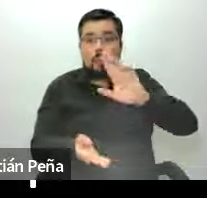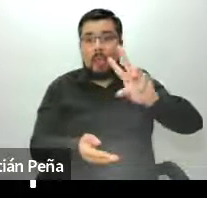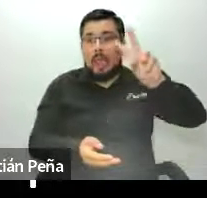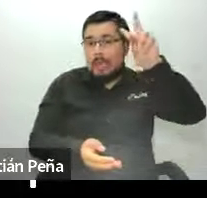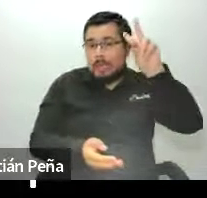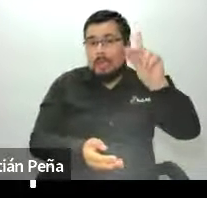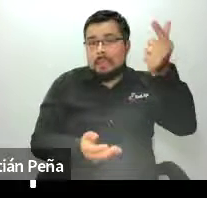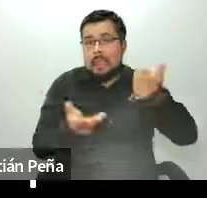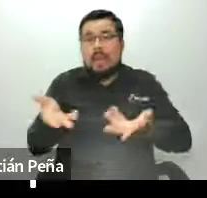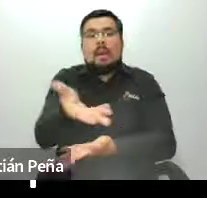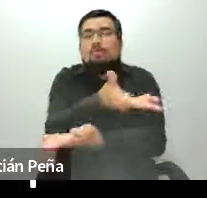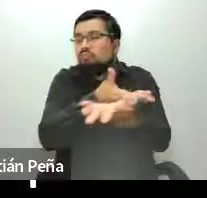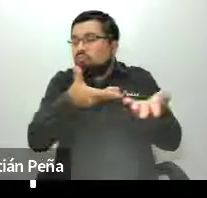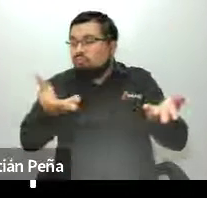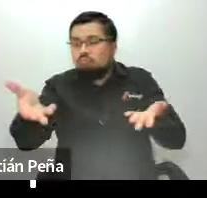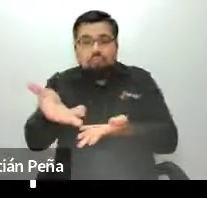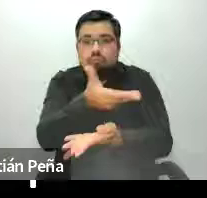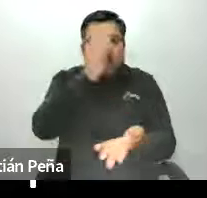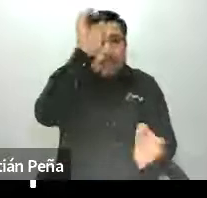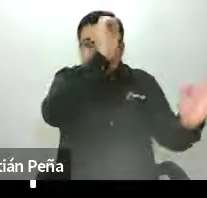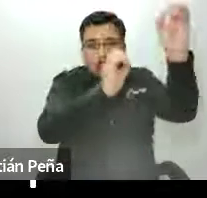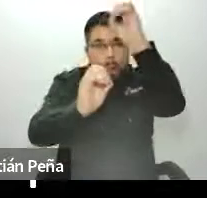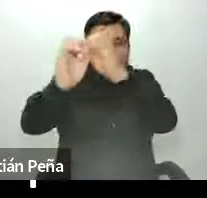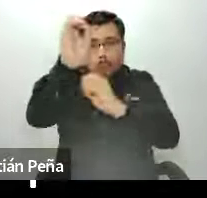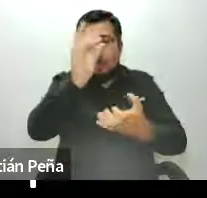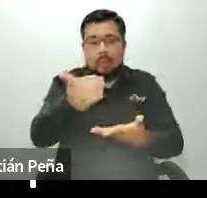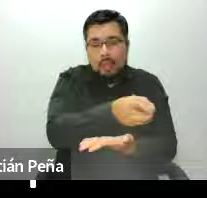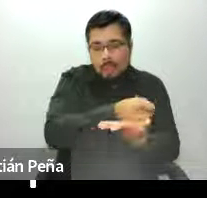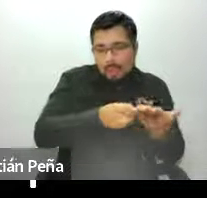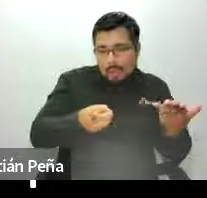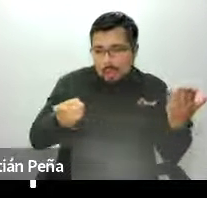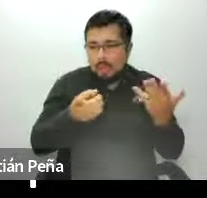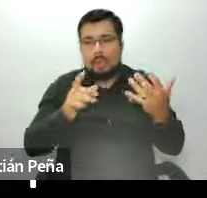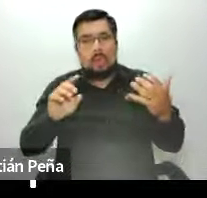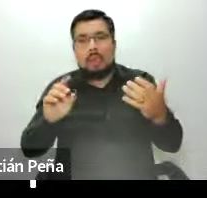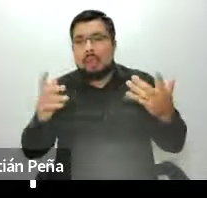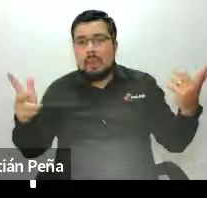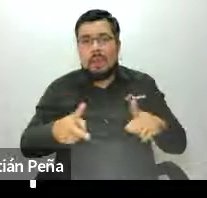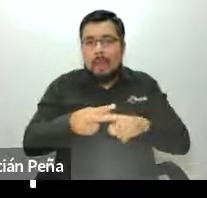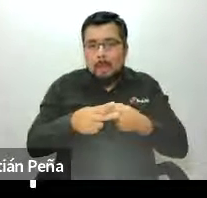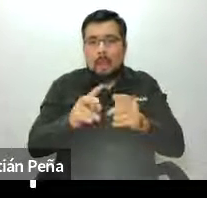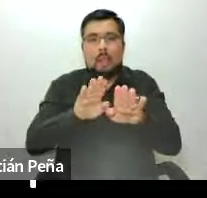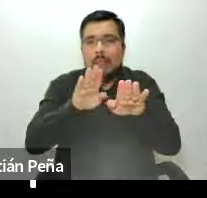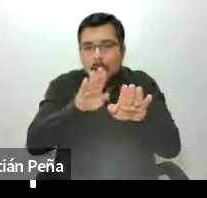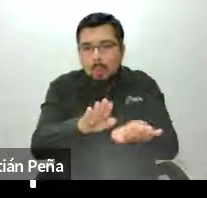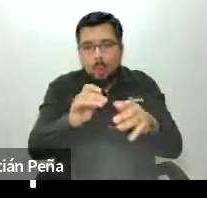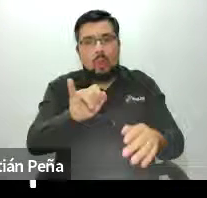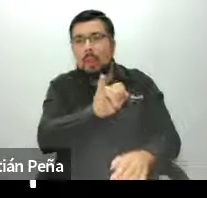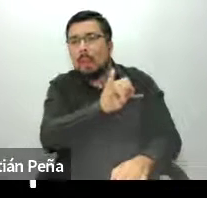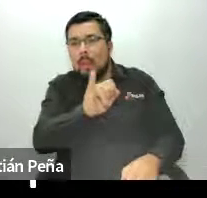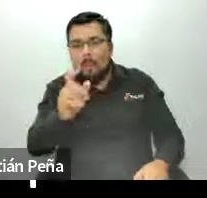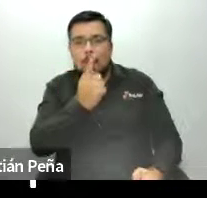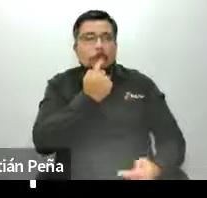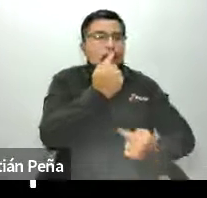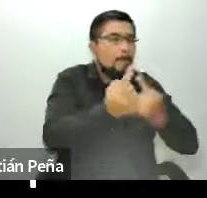diseño y de material de apoyo, que luego nuevamente fueron modificándose a partir del proceso de consulta, y entonces